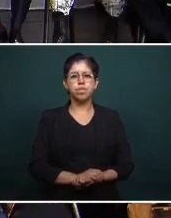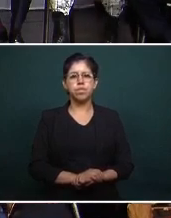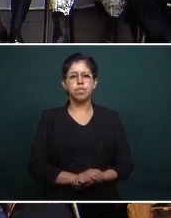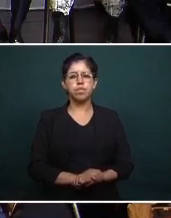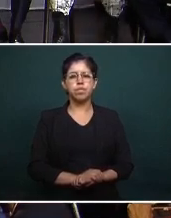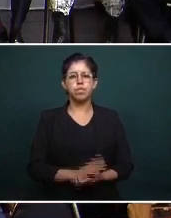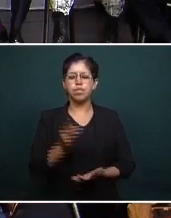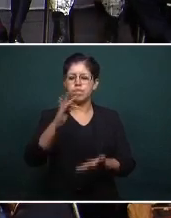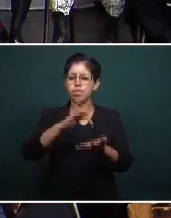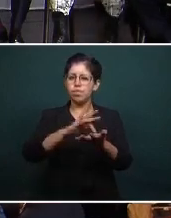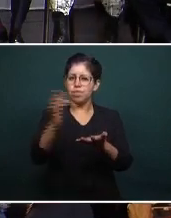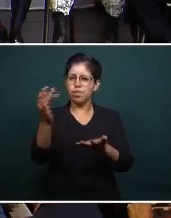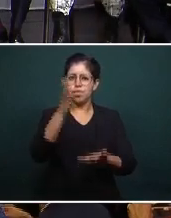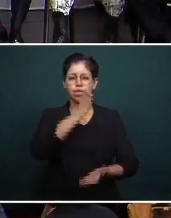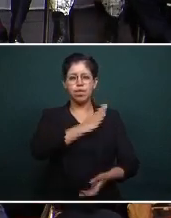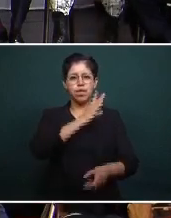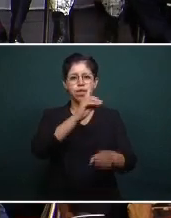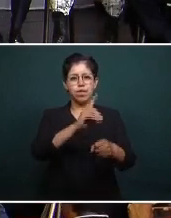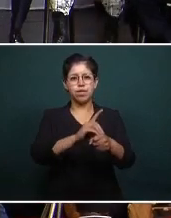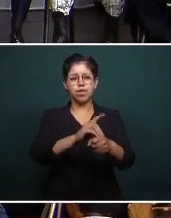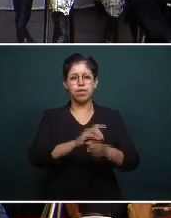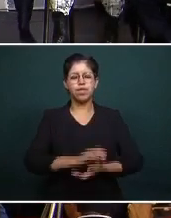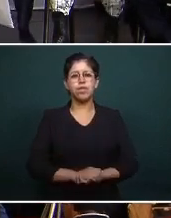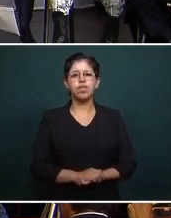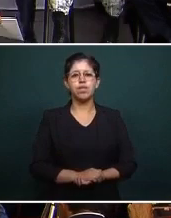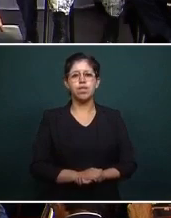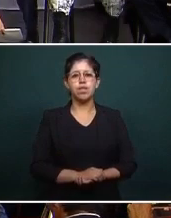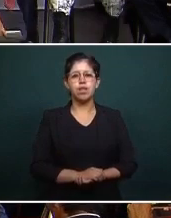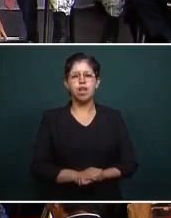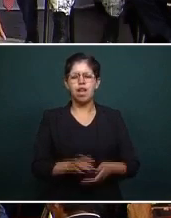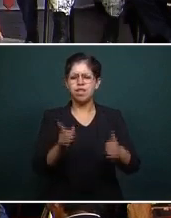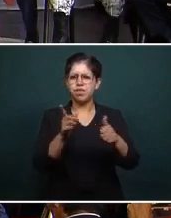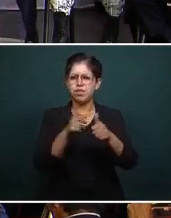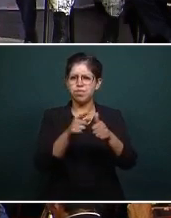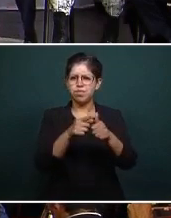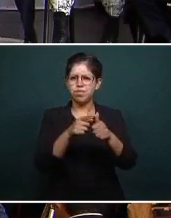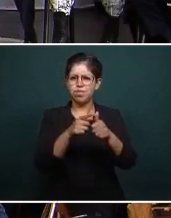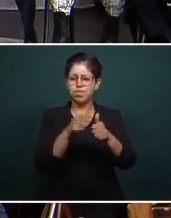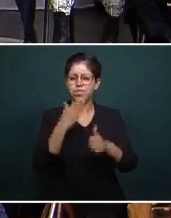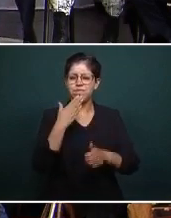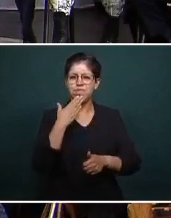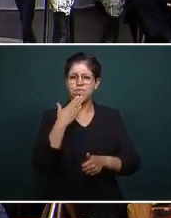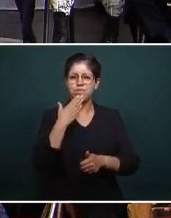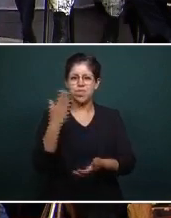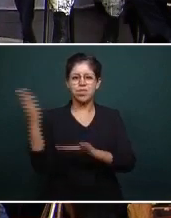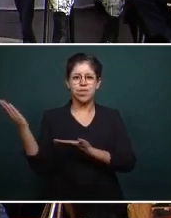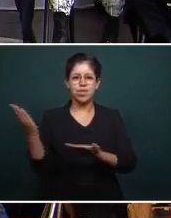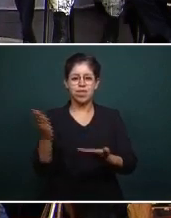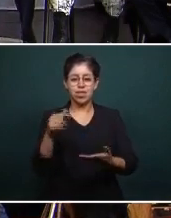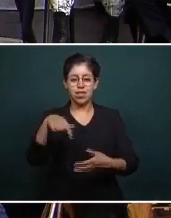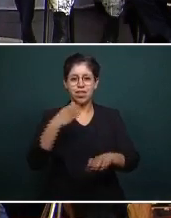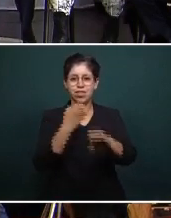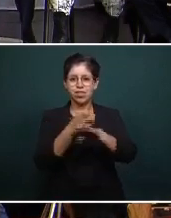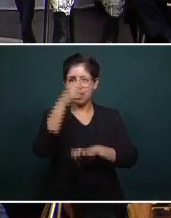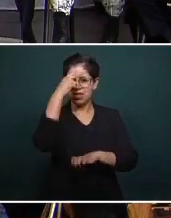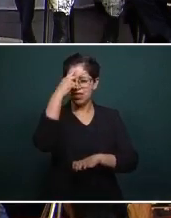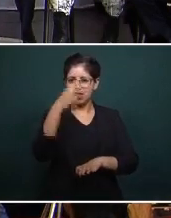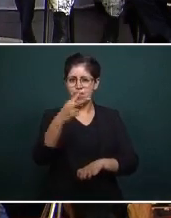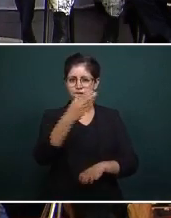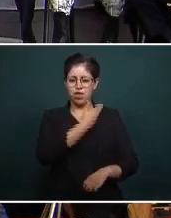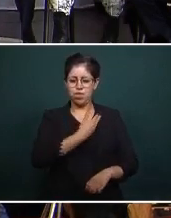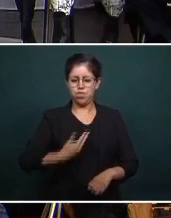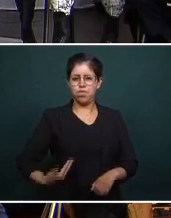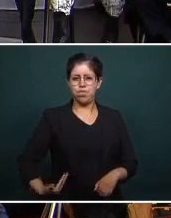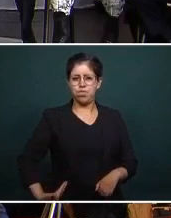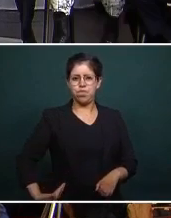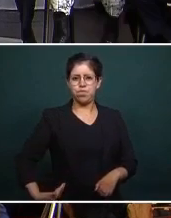Muchas gracias, muy buenos días. Primero, queremos darle la más cordial bienvenida nuevamente al Estado de México, al presidente de México, al